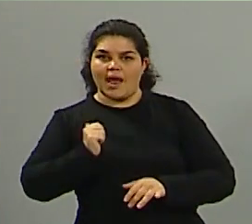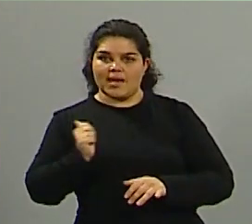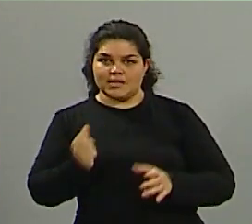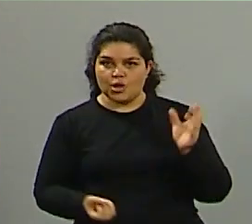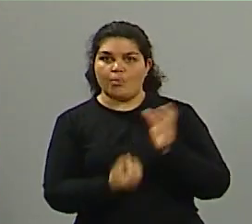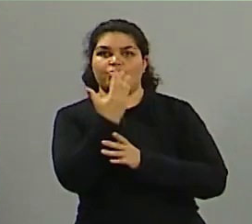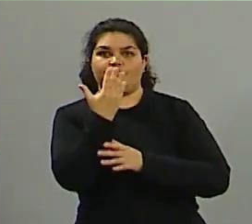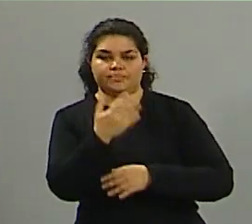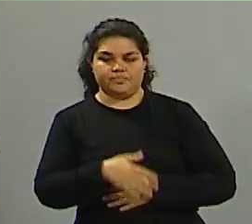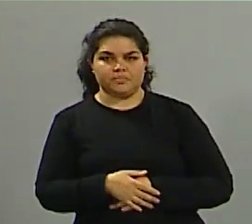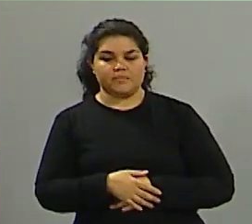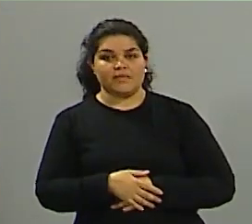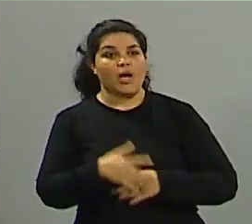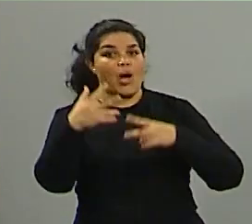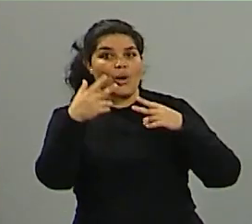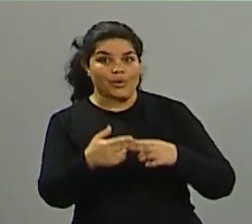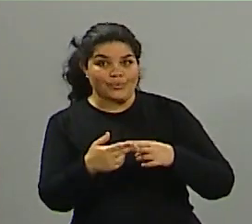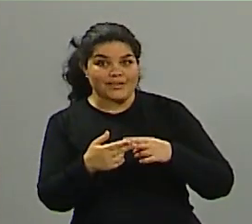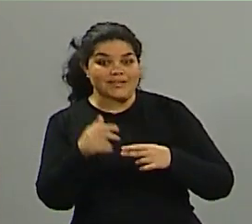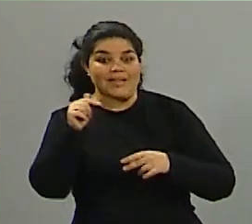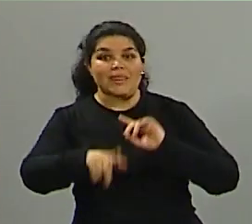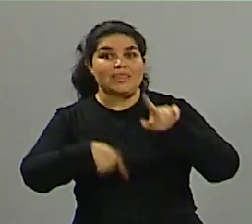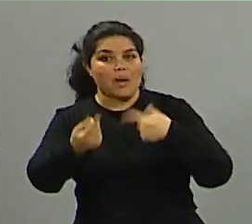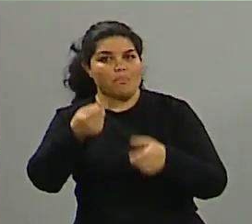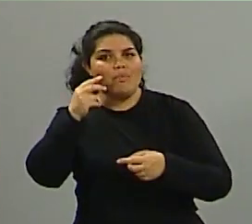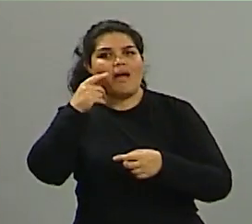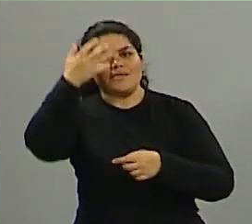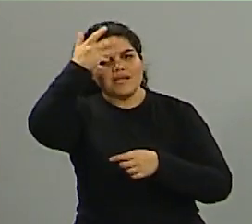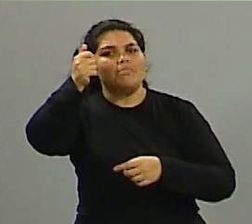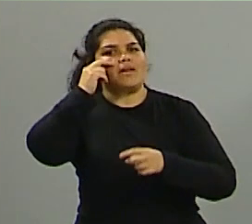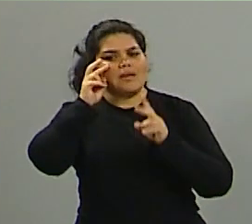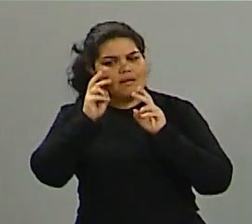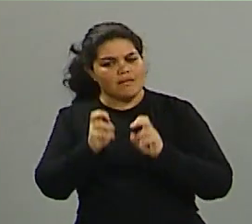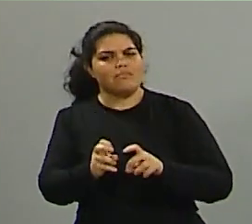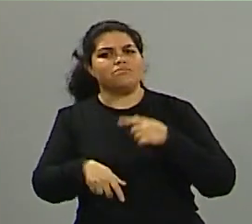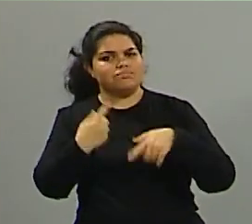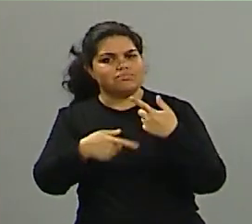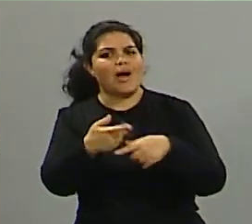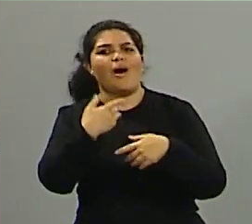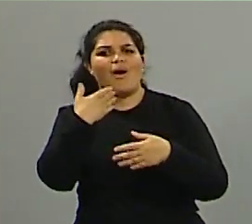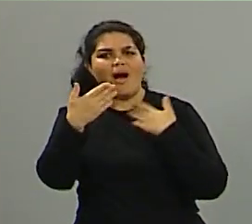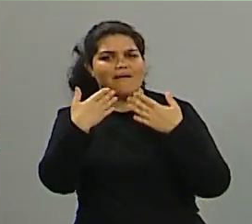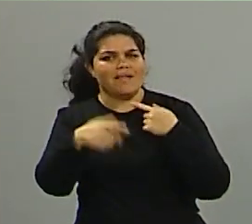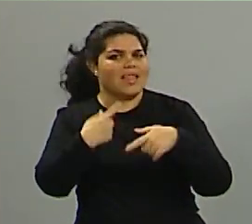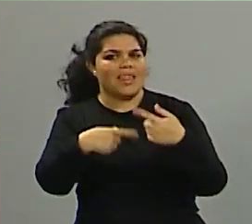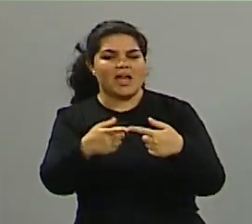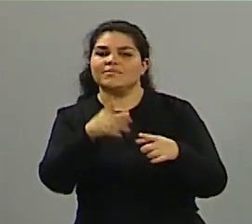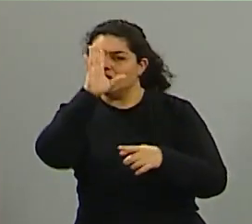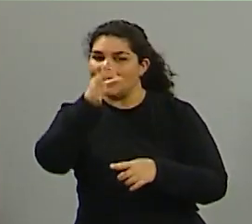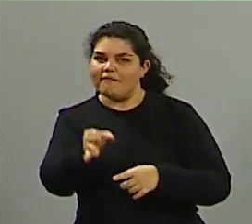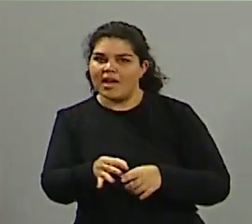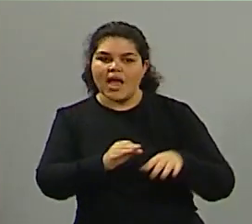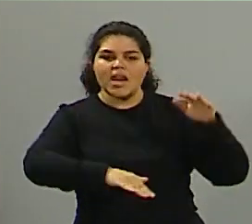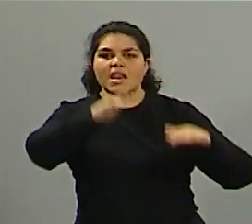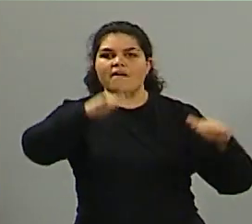seguimos hablando de San Martín, ¿no? Muy interesante la charla, me parece que supo atravesar todas las clases sociales y de eso